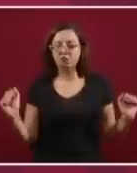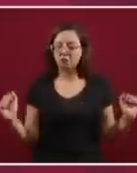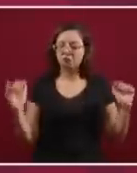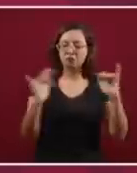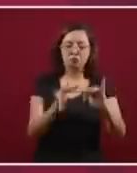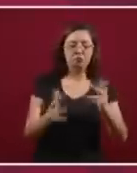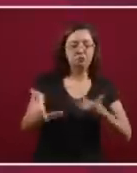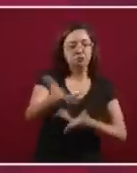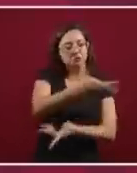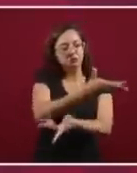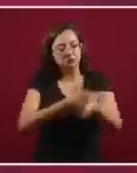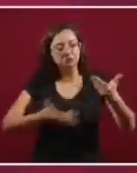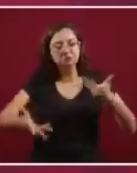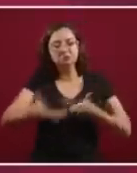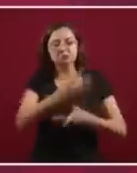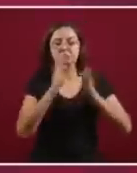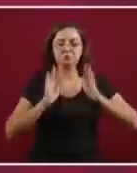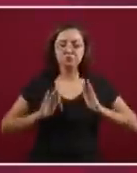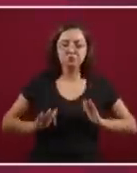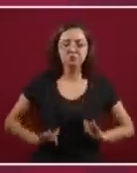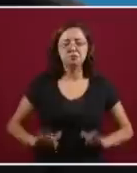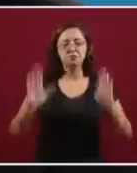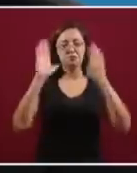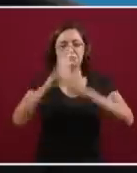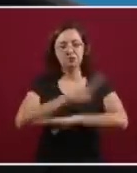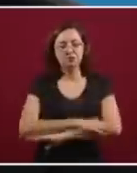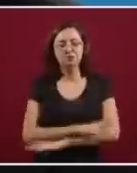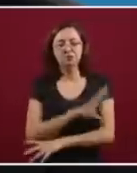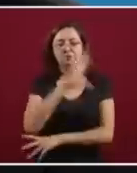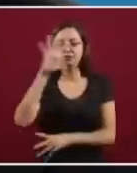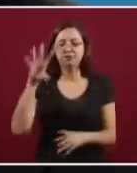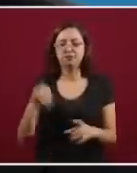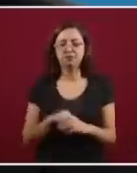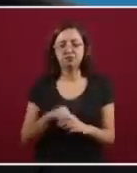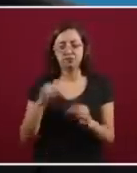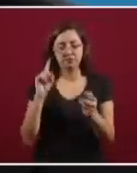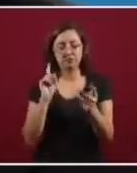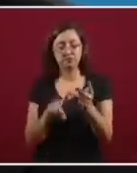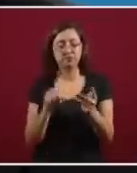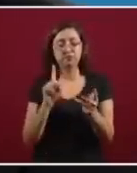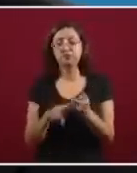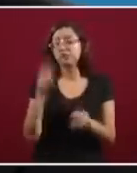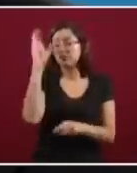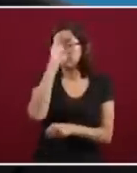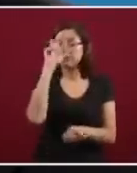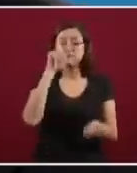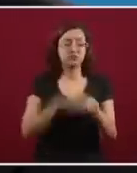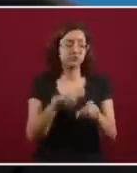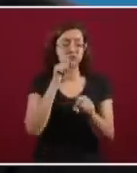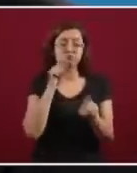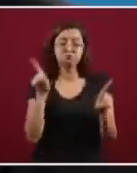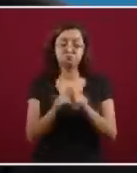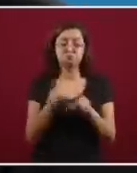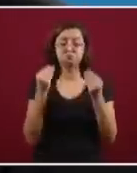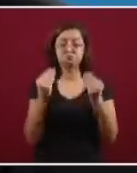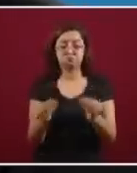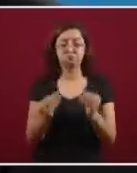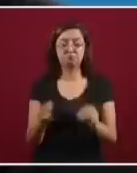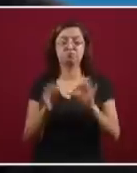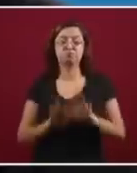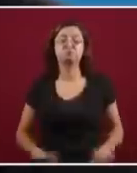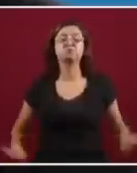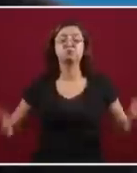humano armónico e integral el componente cultural juega un papel crucial distintas